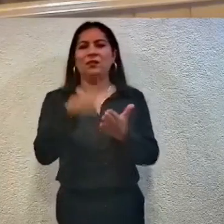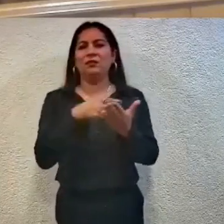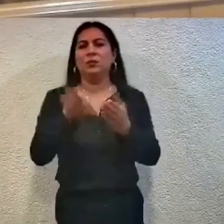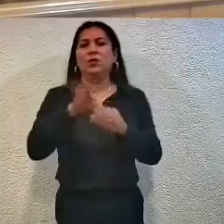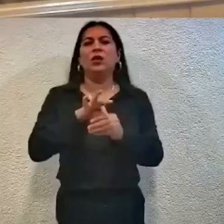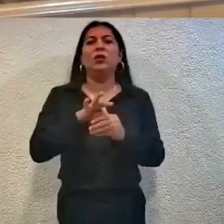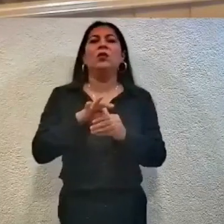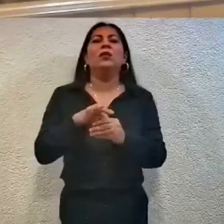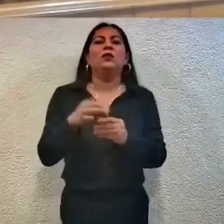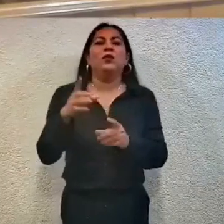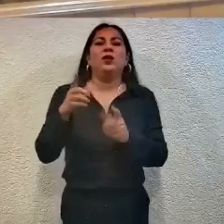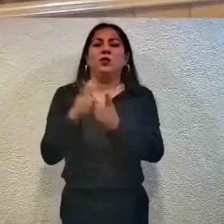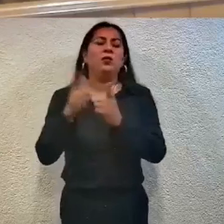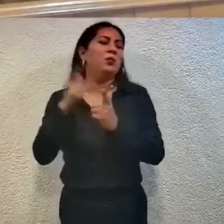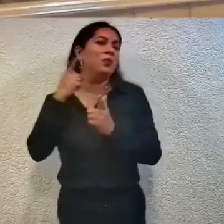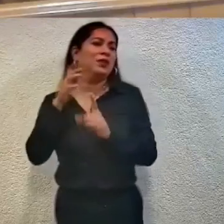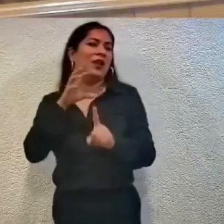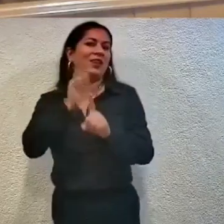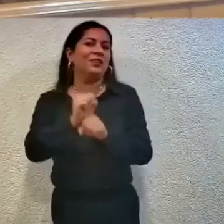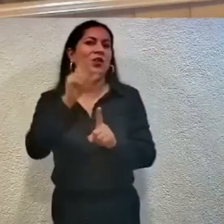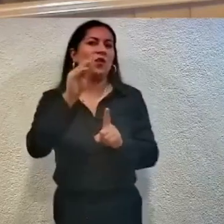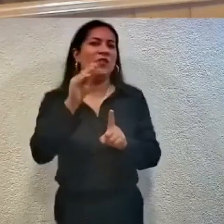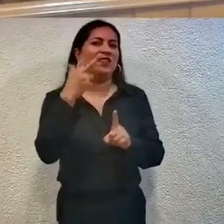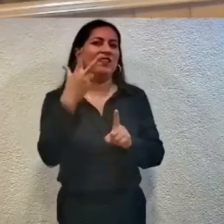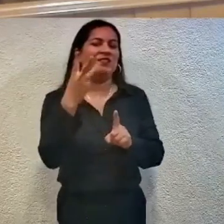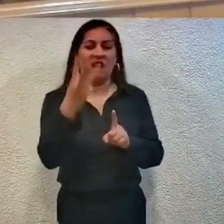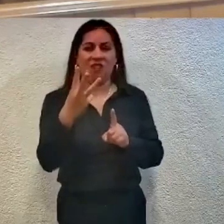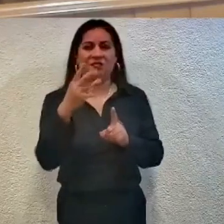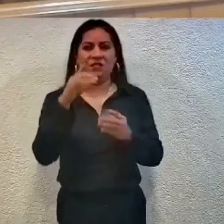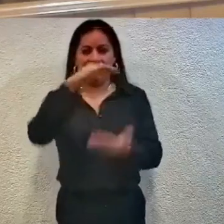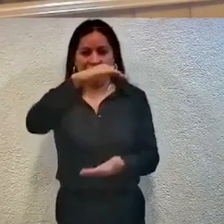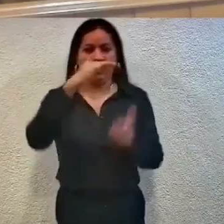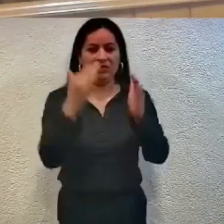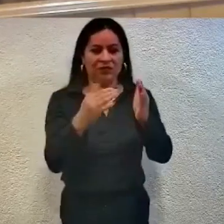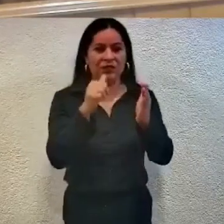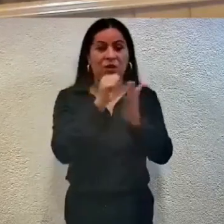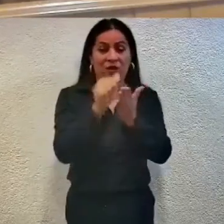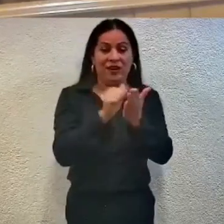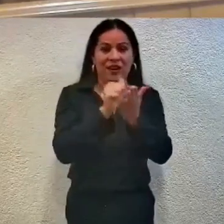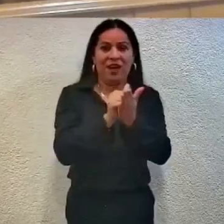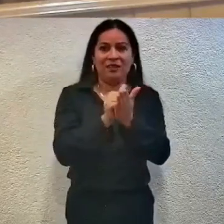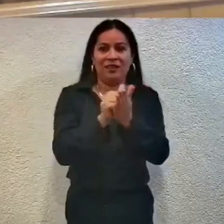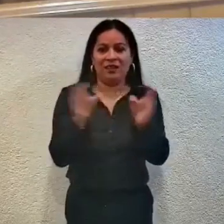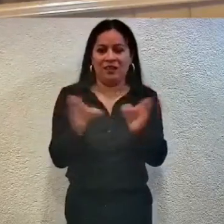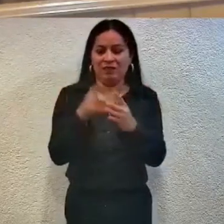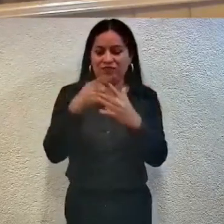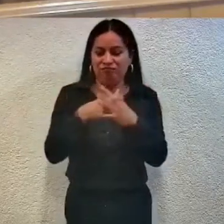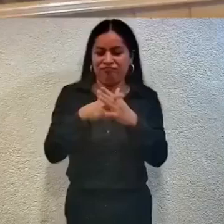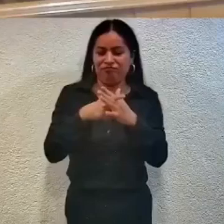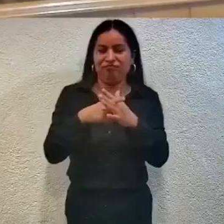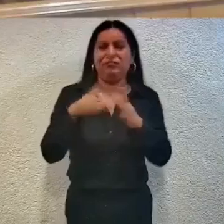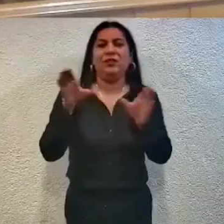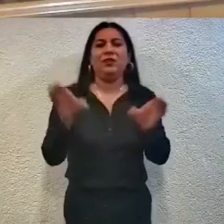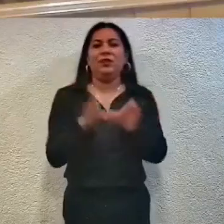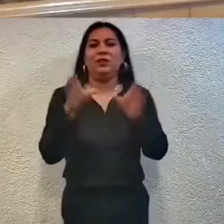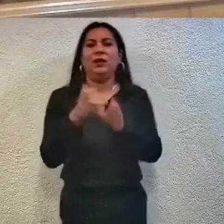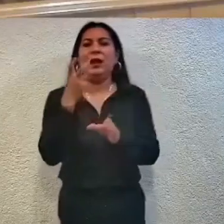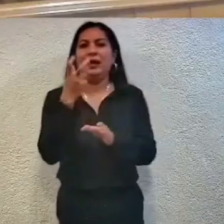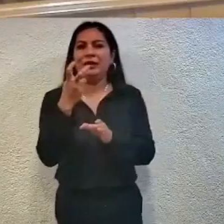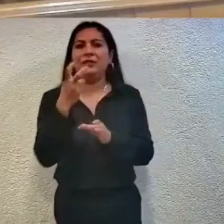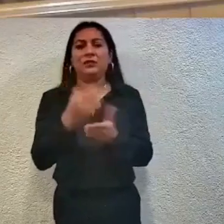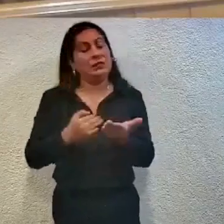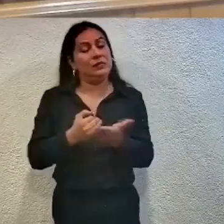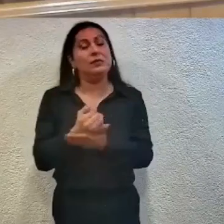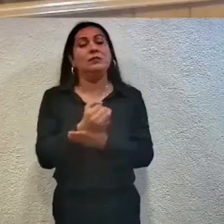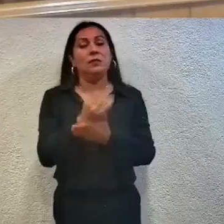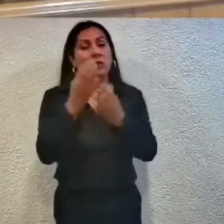obtuvo 93 en dicha casilla, lo que se corrobora con el acta de escrutinio y cómputo, situación que además es